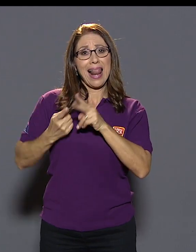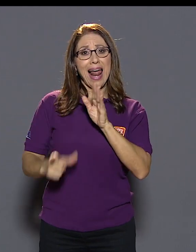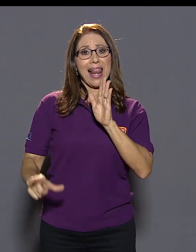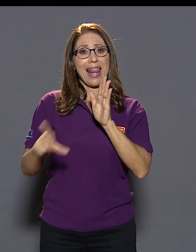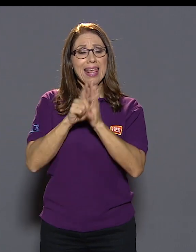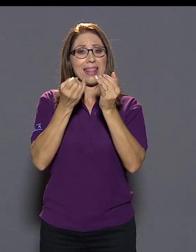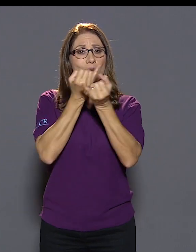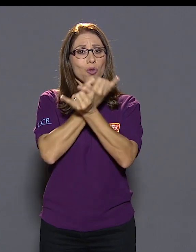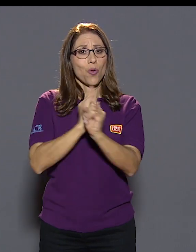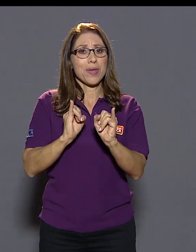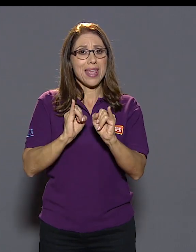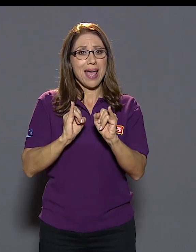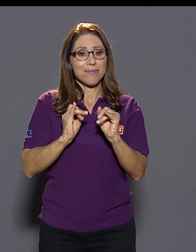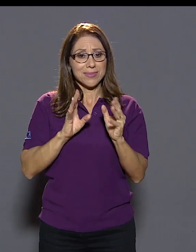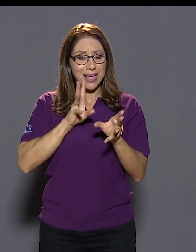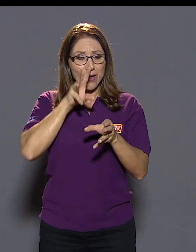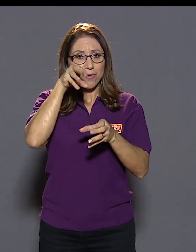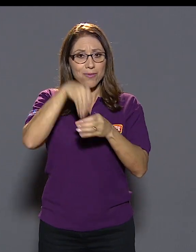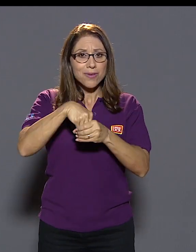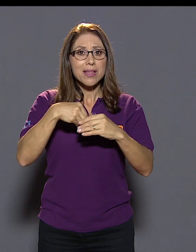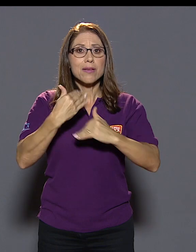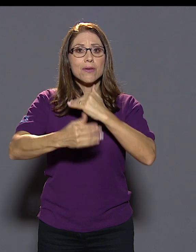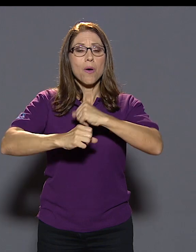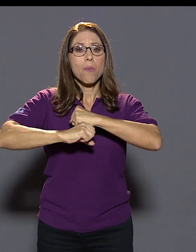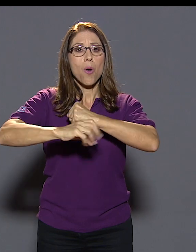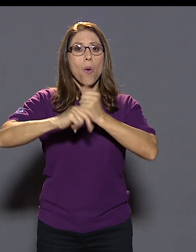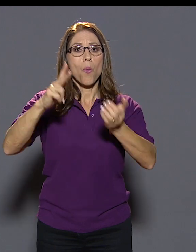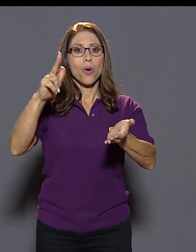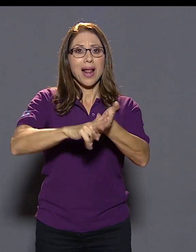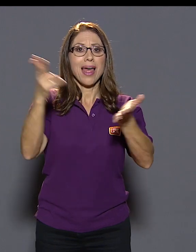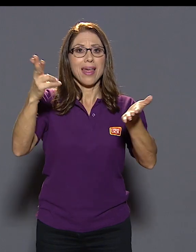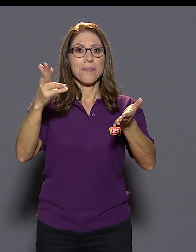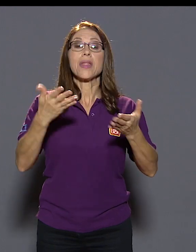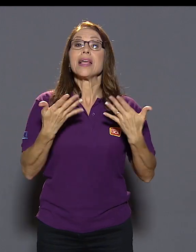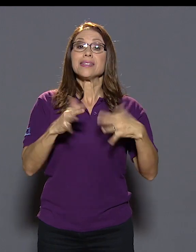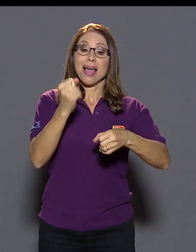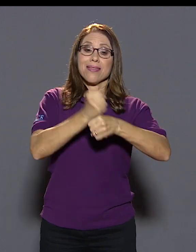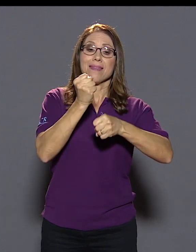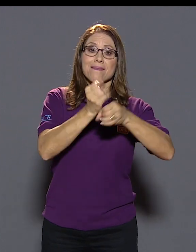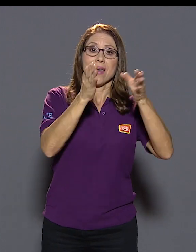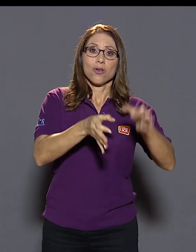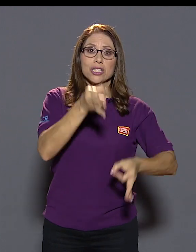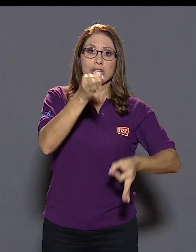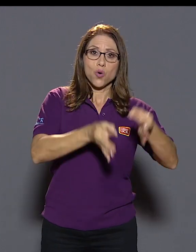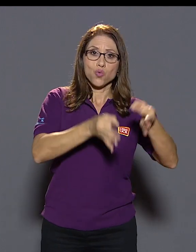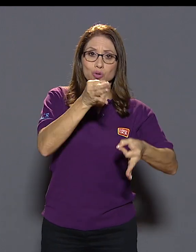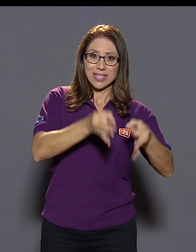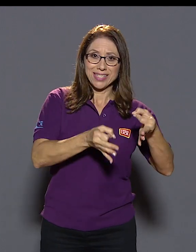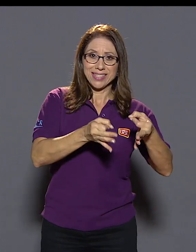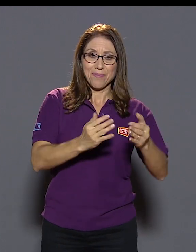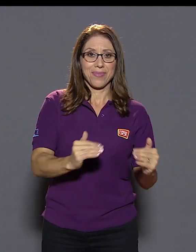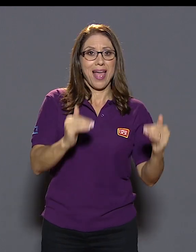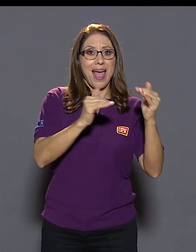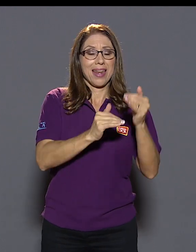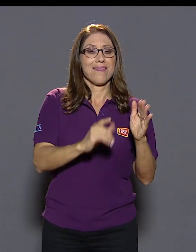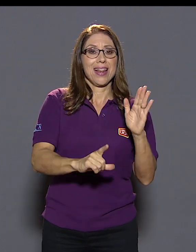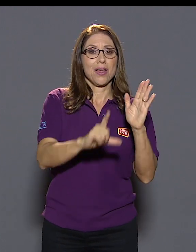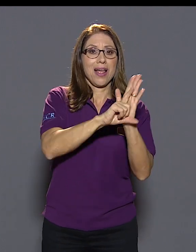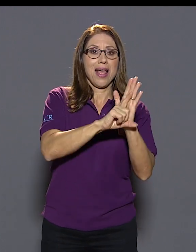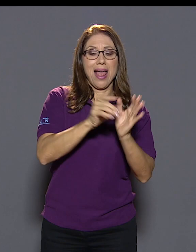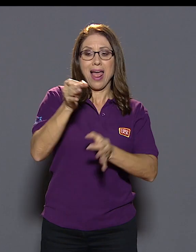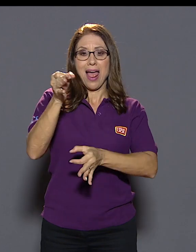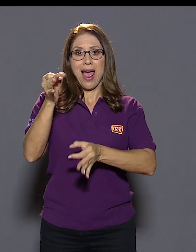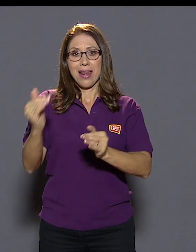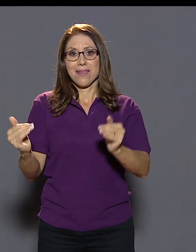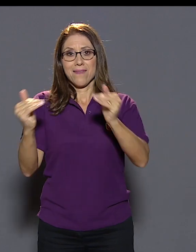a la vida jurídica, es promulgada, operadores de justicia, tanto judiciales como administrativos, esto es